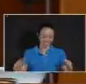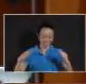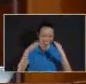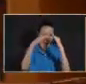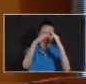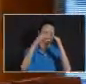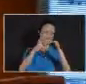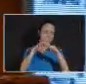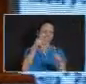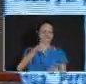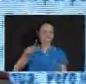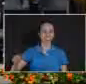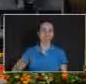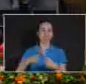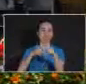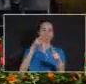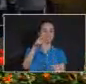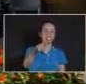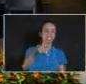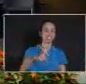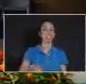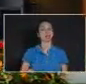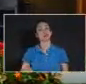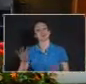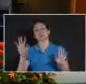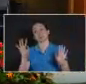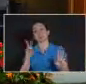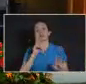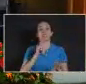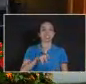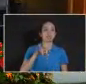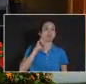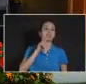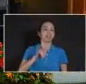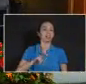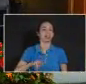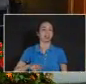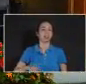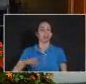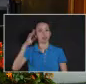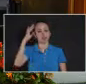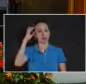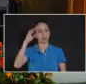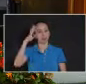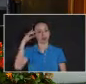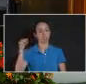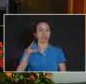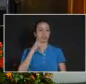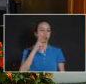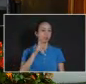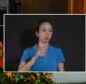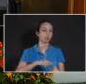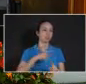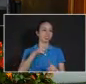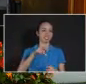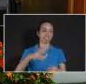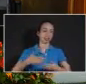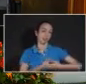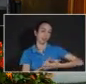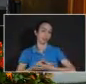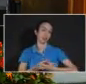A ver si es cierto, ¿ah? Porque cuando ella está esperando bebé, y ella le diga, quiero mango. Ay, llamemos a tu papá para que te lo